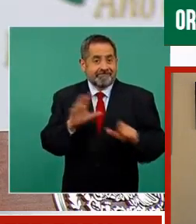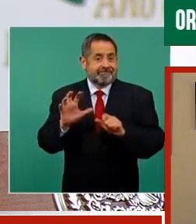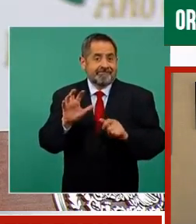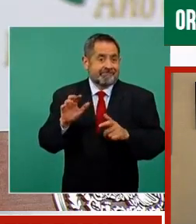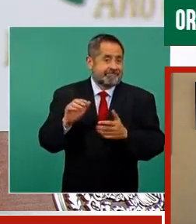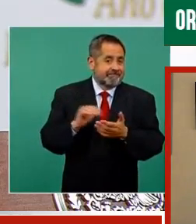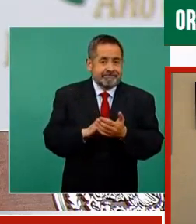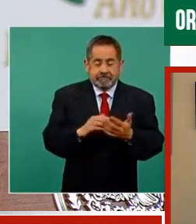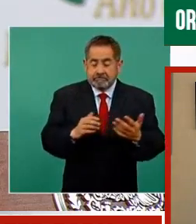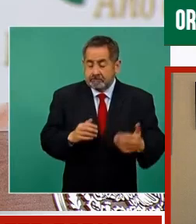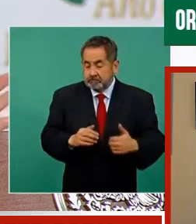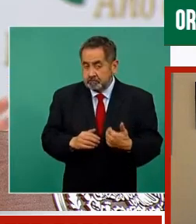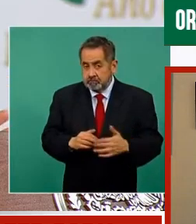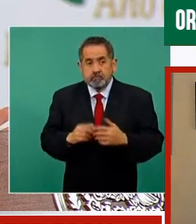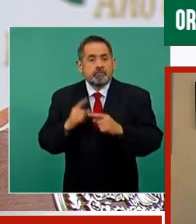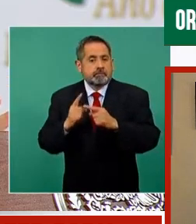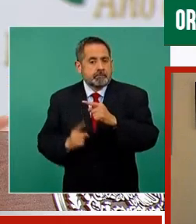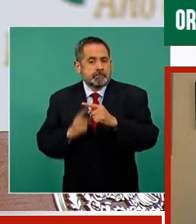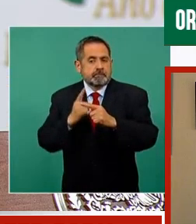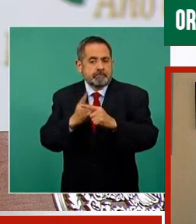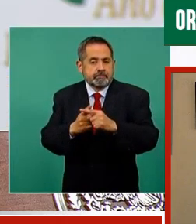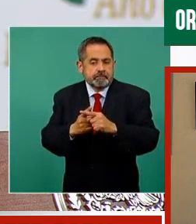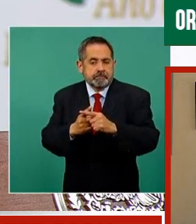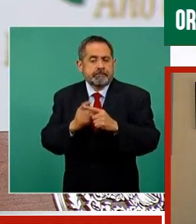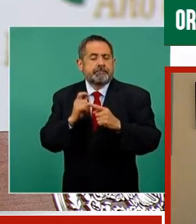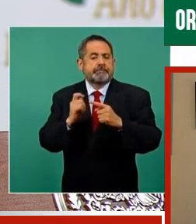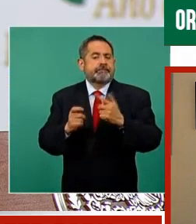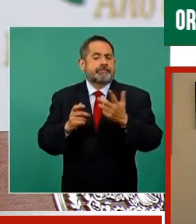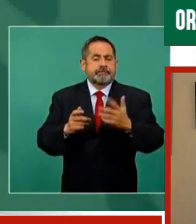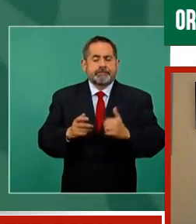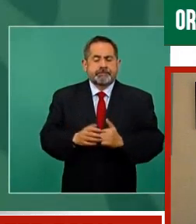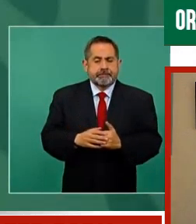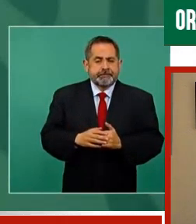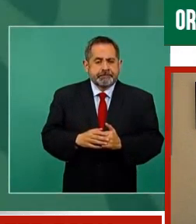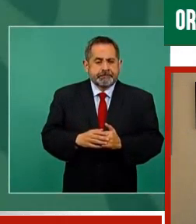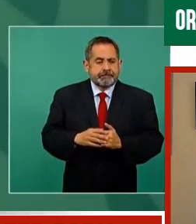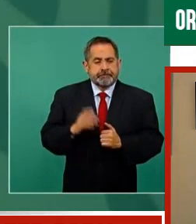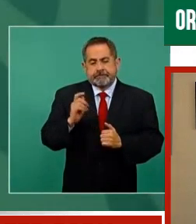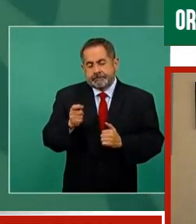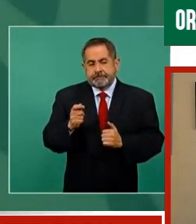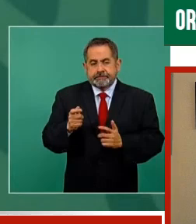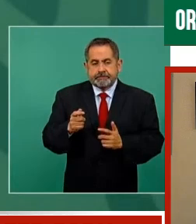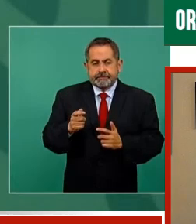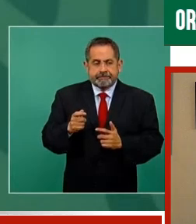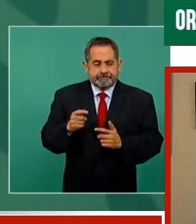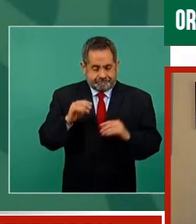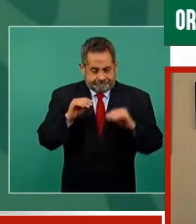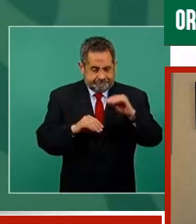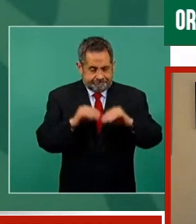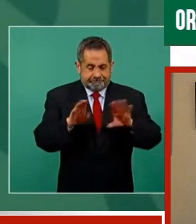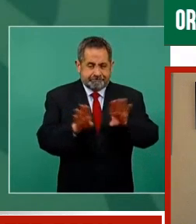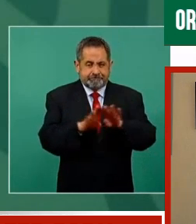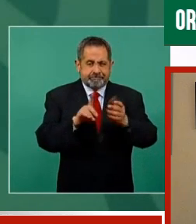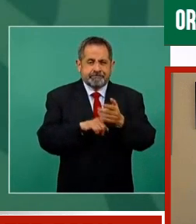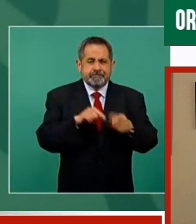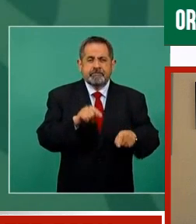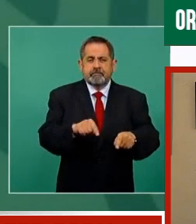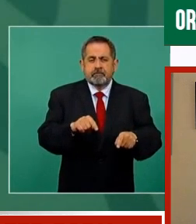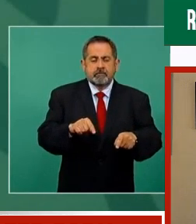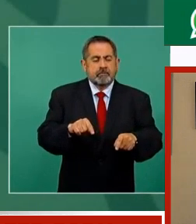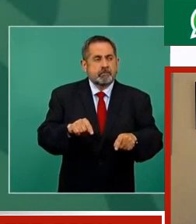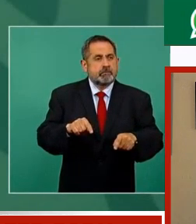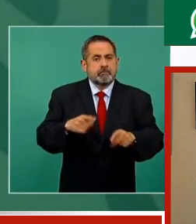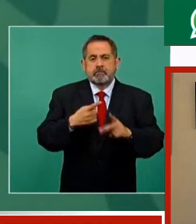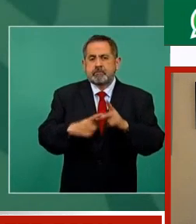a esto habría que sumar el que se están invirtiendo desde que llegamos al